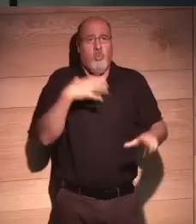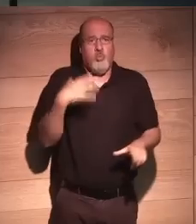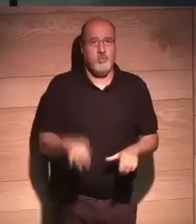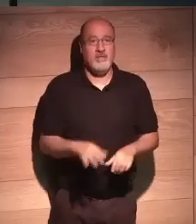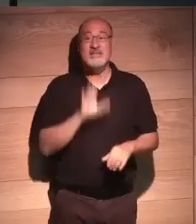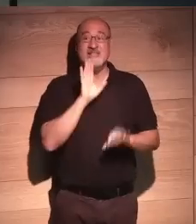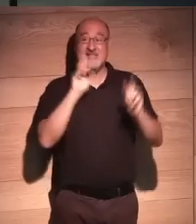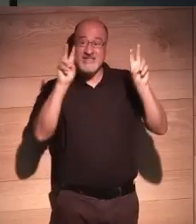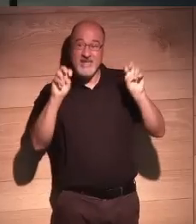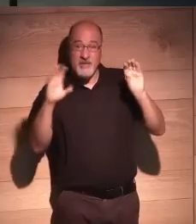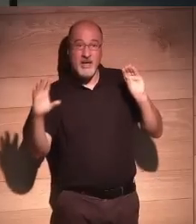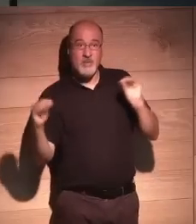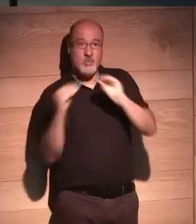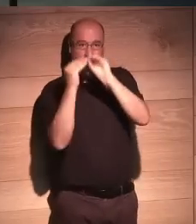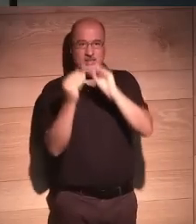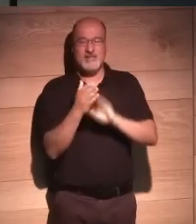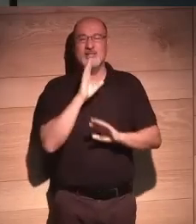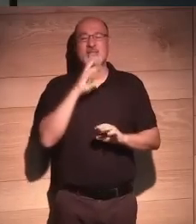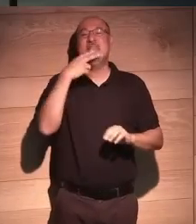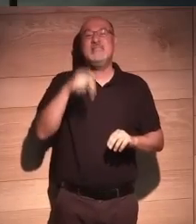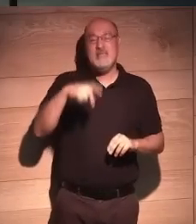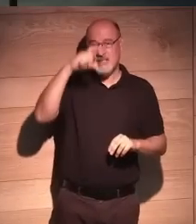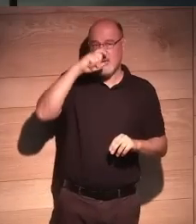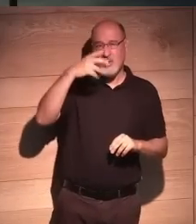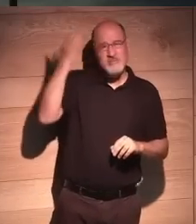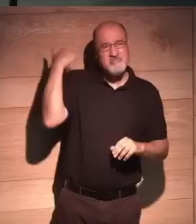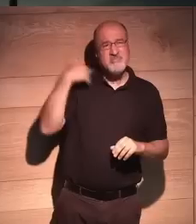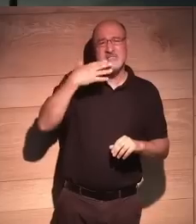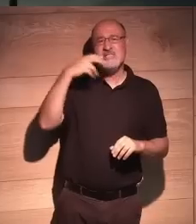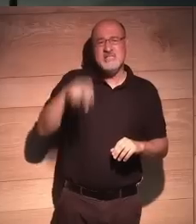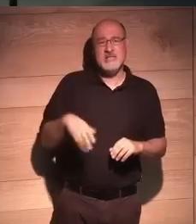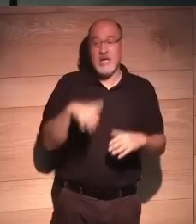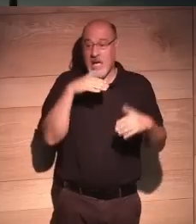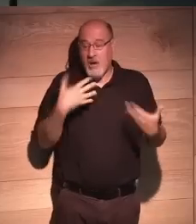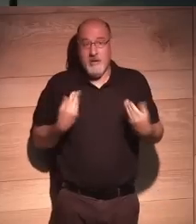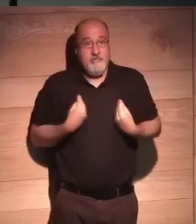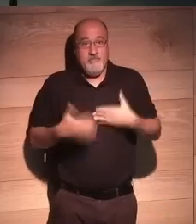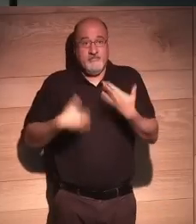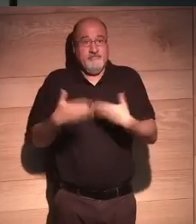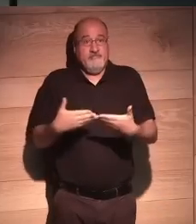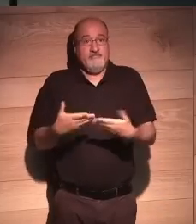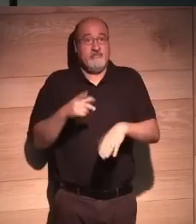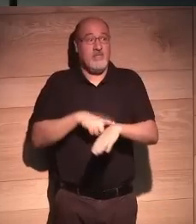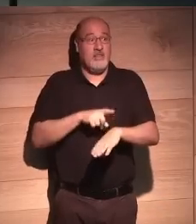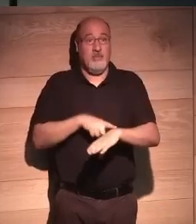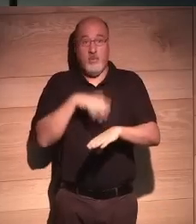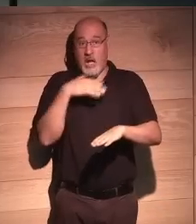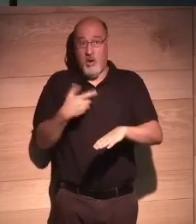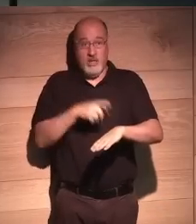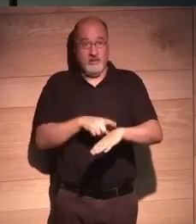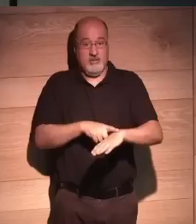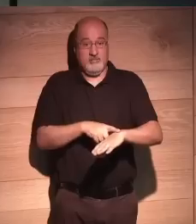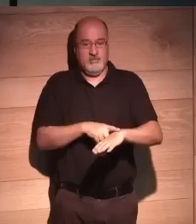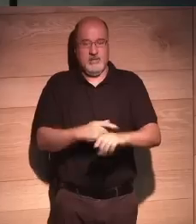lo que estabas comentando, de quién recordará, no sé qué, es que el tiempo que vivimos ahora en todo el mundo es un tiempo que no nos